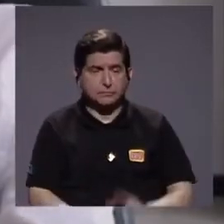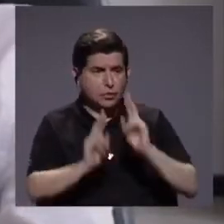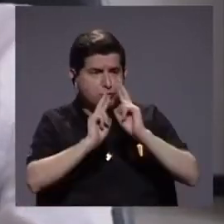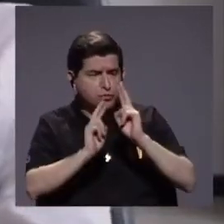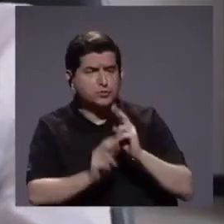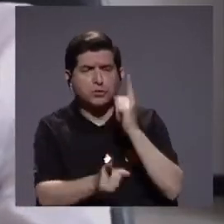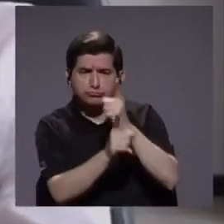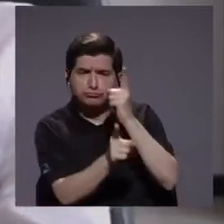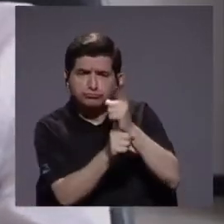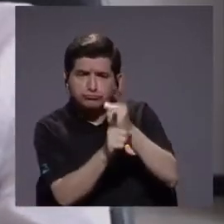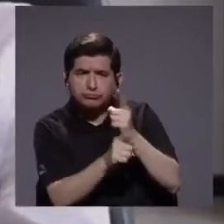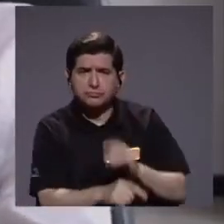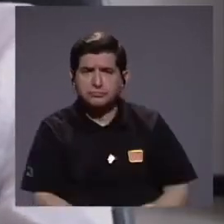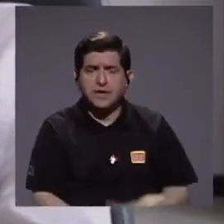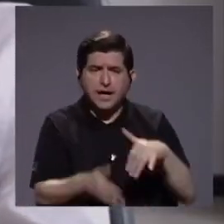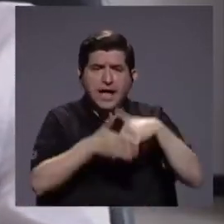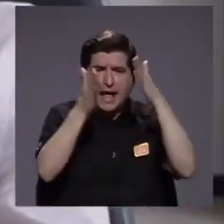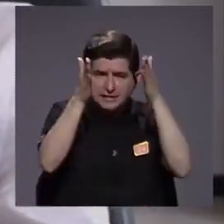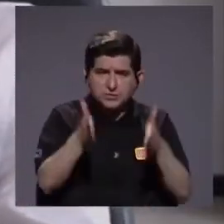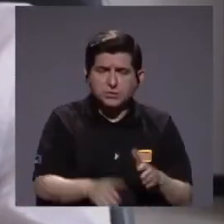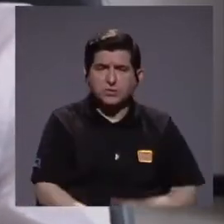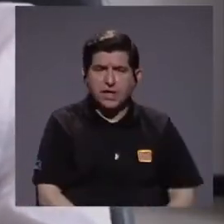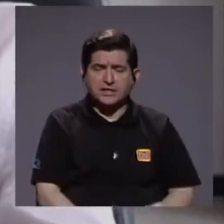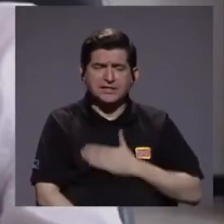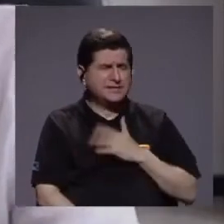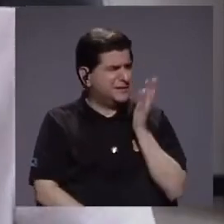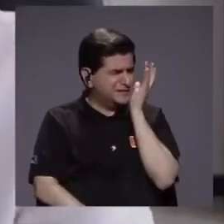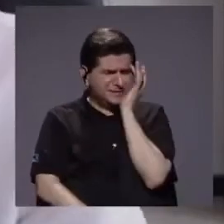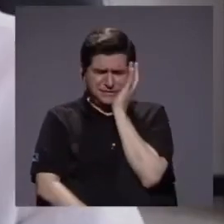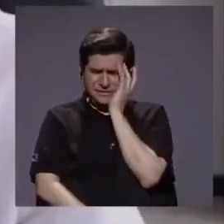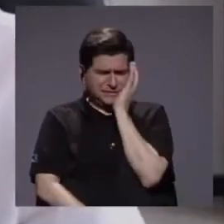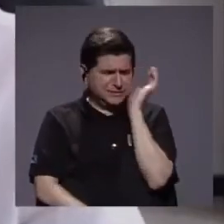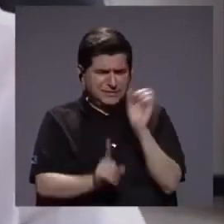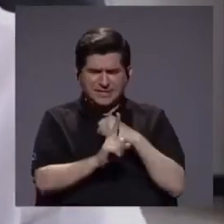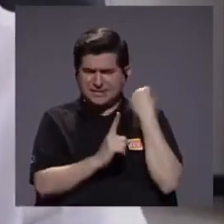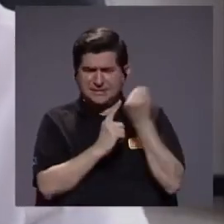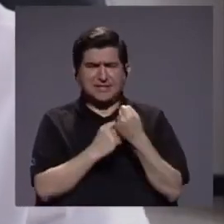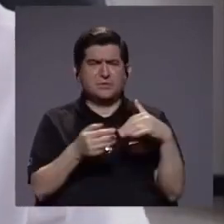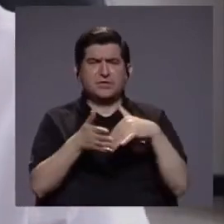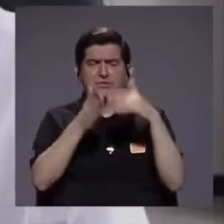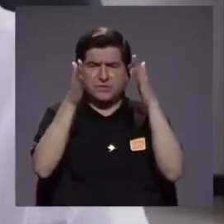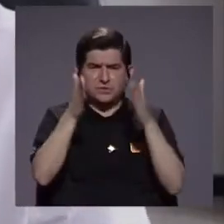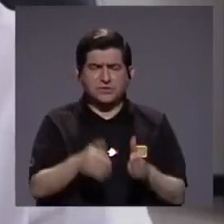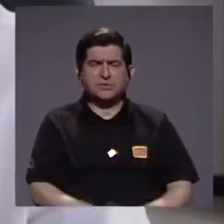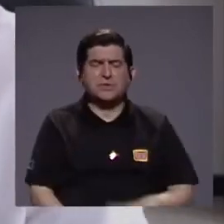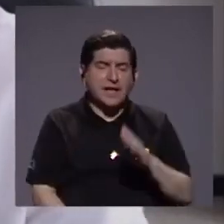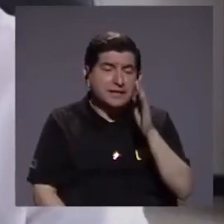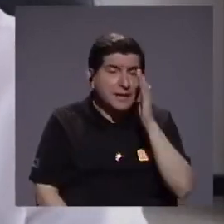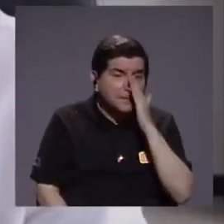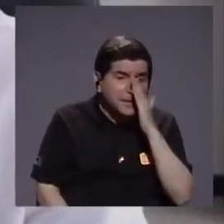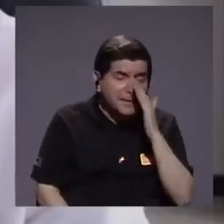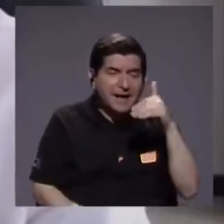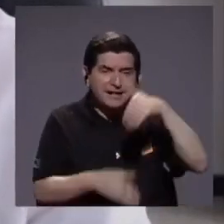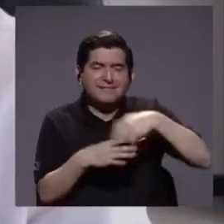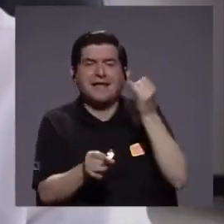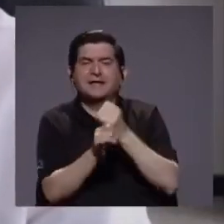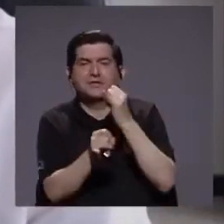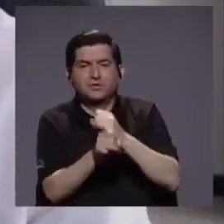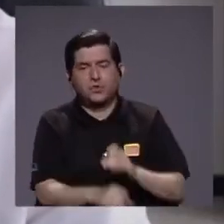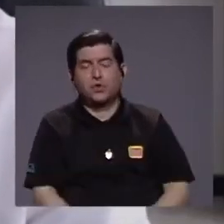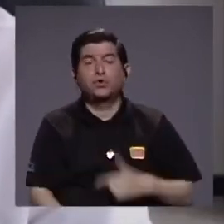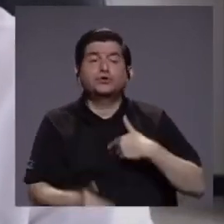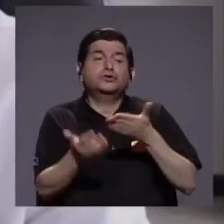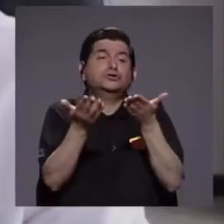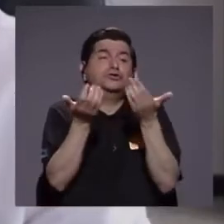respuestas efectivas a estudiantes. Me preocupa mucho la situación de la estudiante madre en la institución.